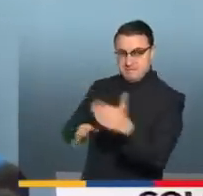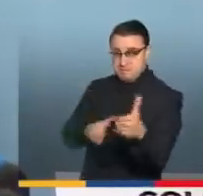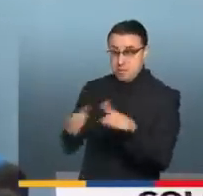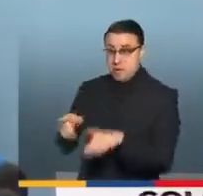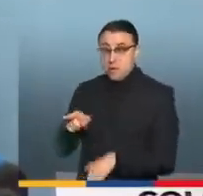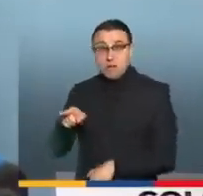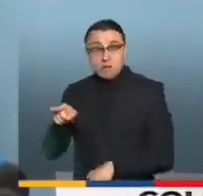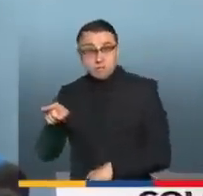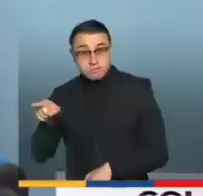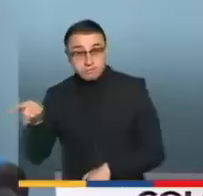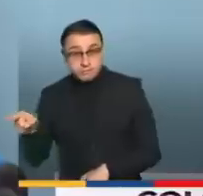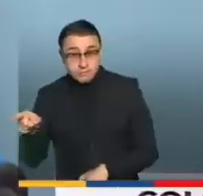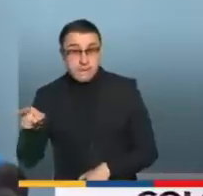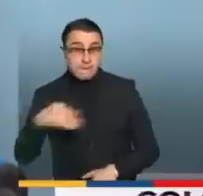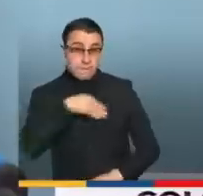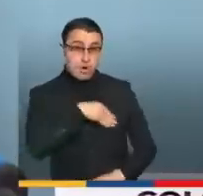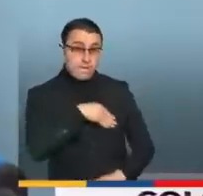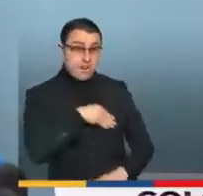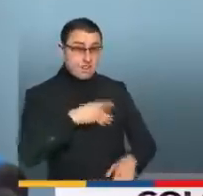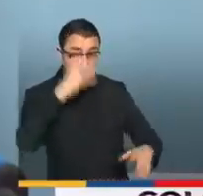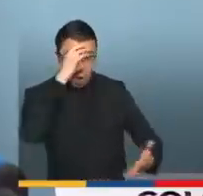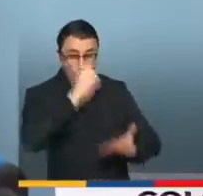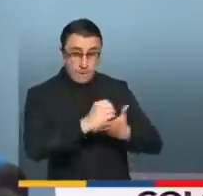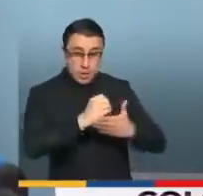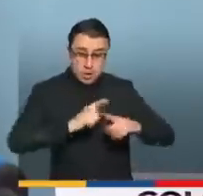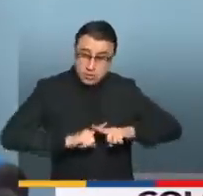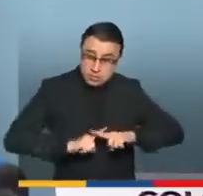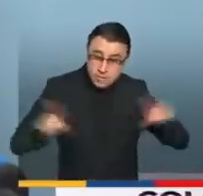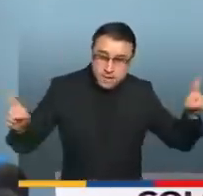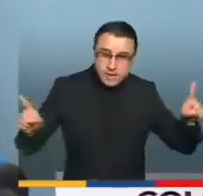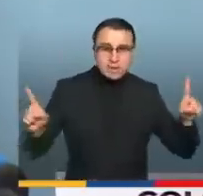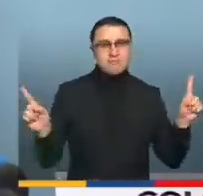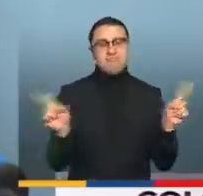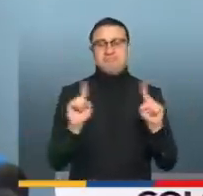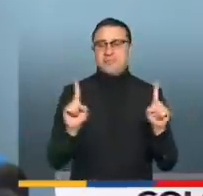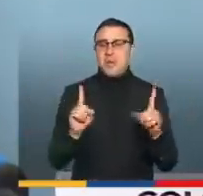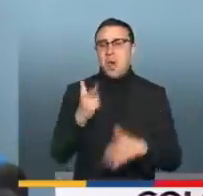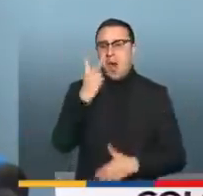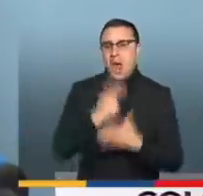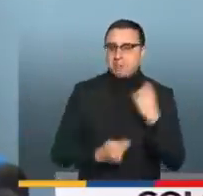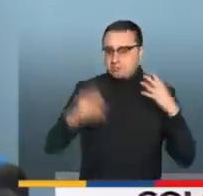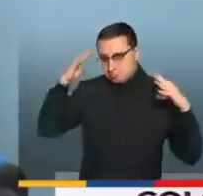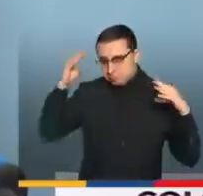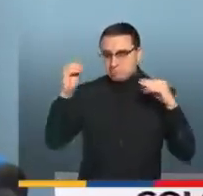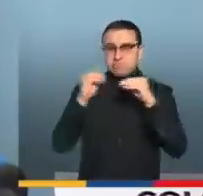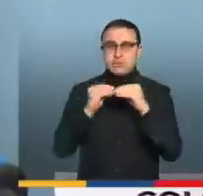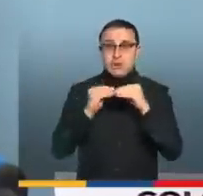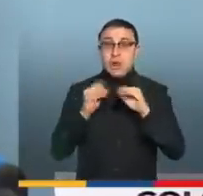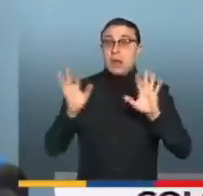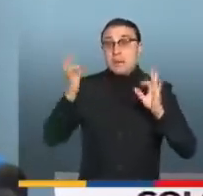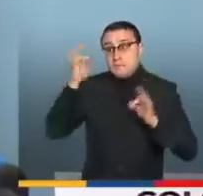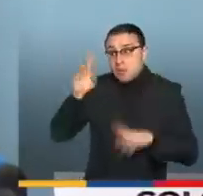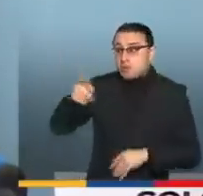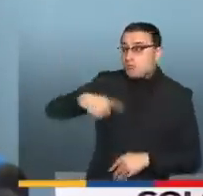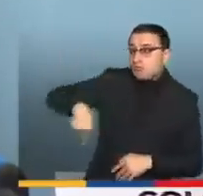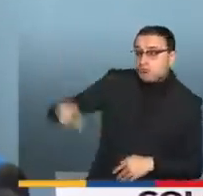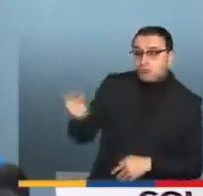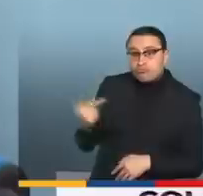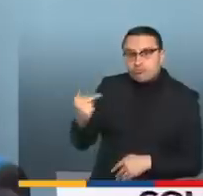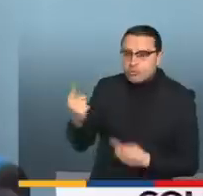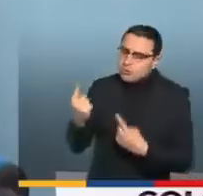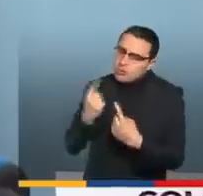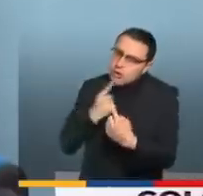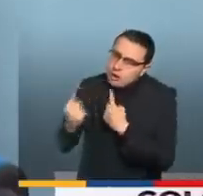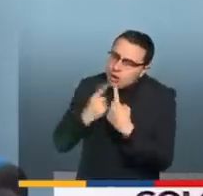cuarto. Si hubieran dialogado mejor, quizás se hubieran entendido. Quizás nuestro destino hubiera